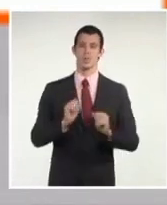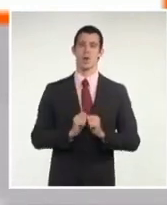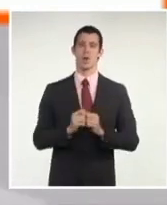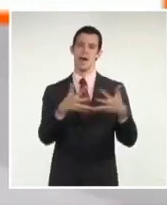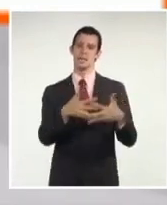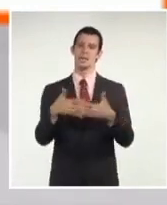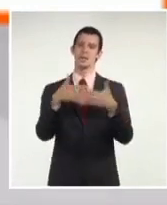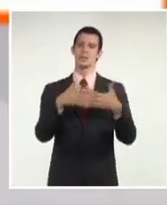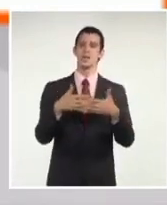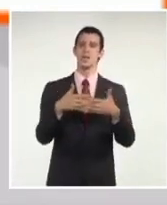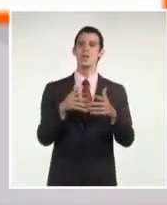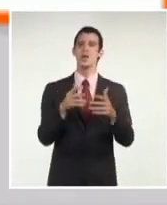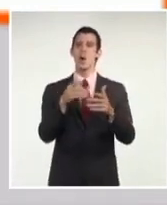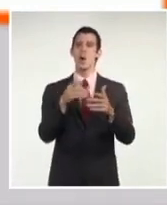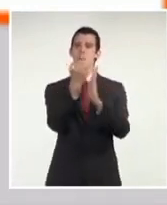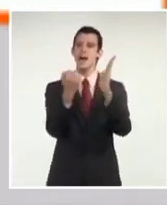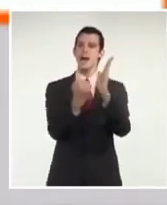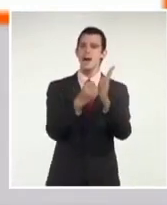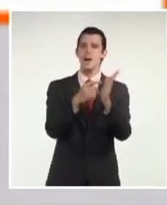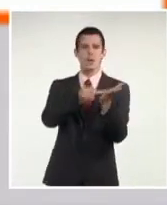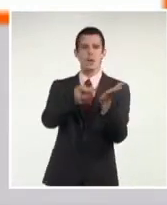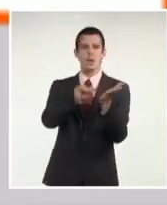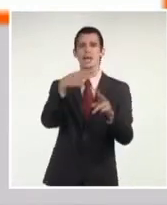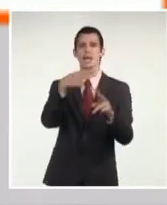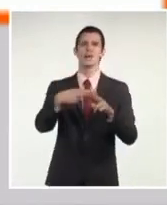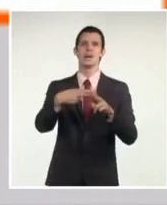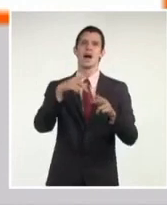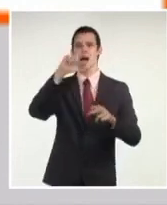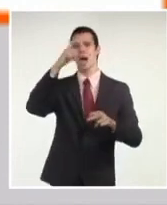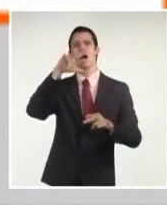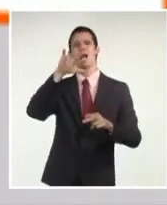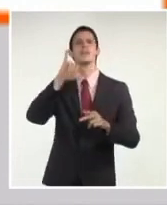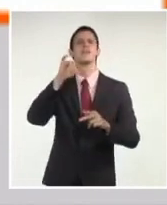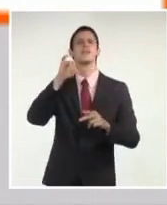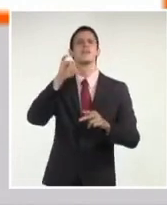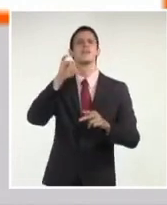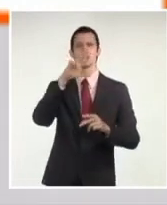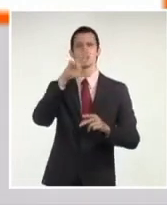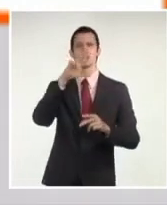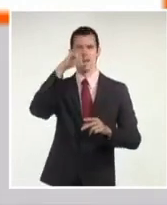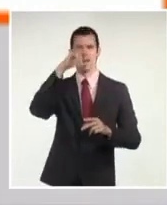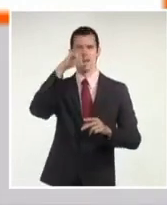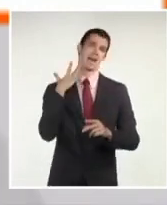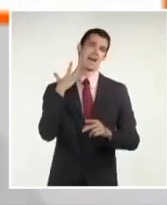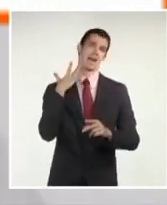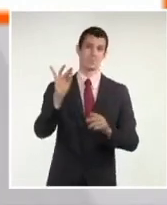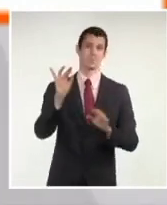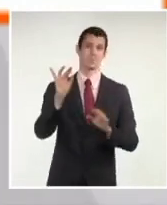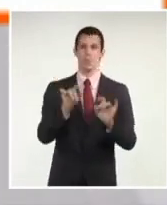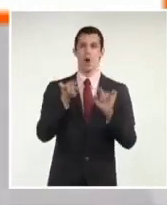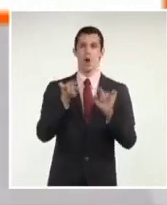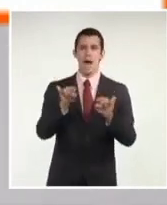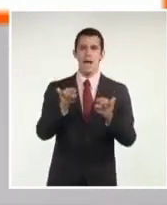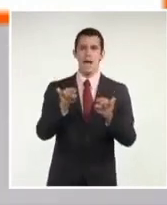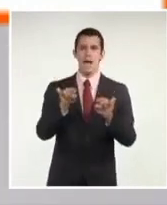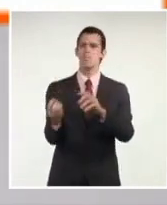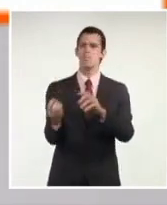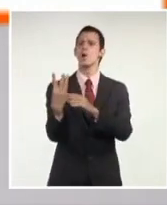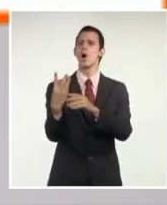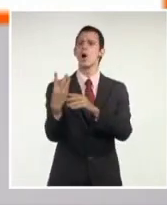Epsilon. Y así la Z, que también es otra de Brasil, y sucesivamente. Y van a aparecer más variantes si el